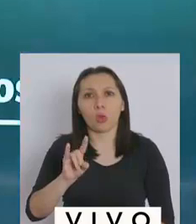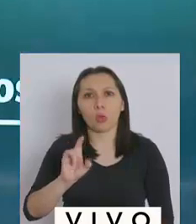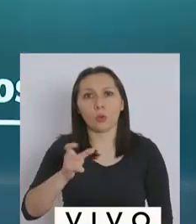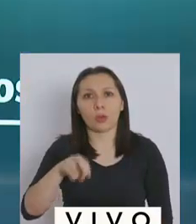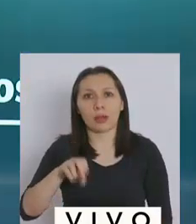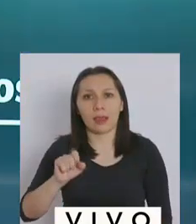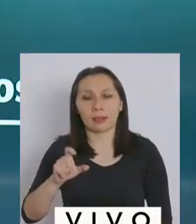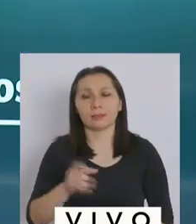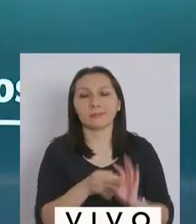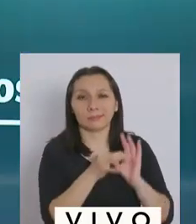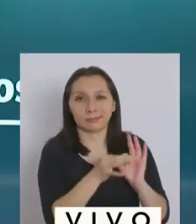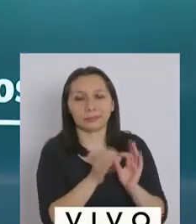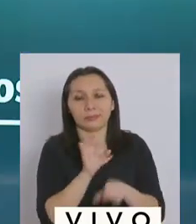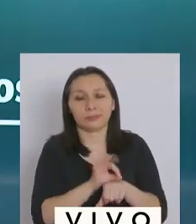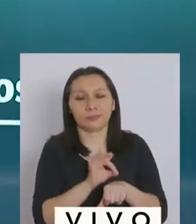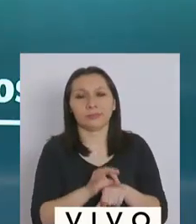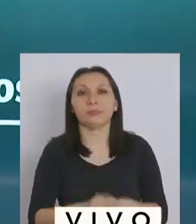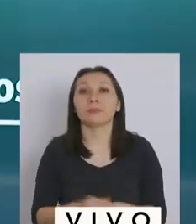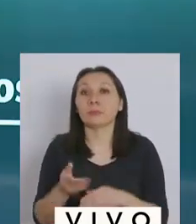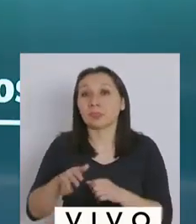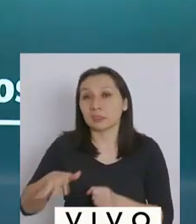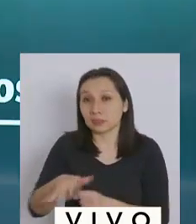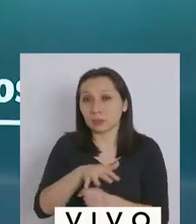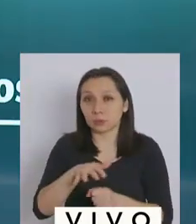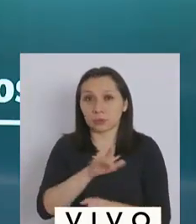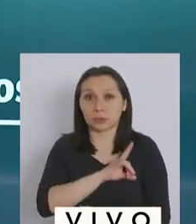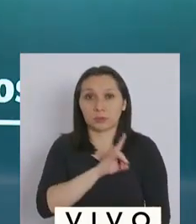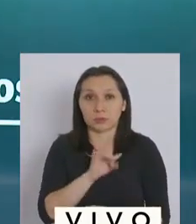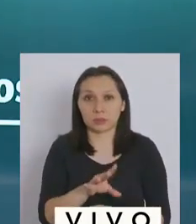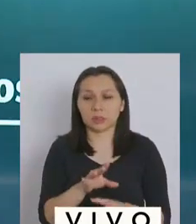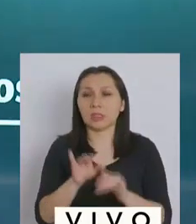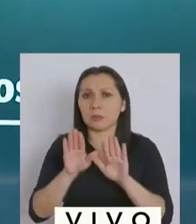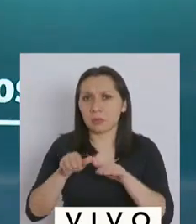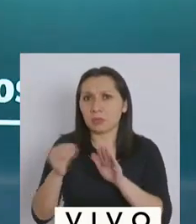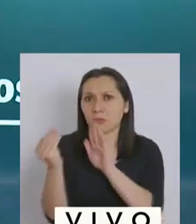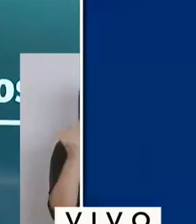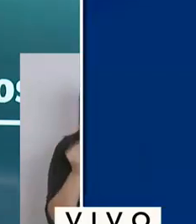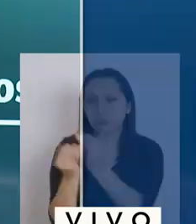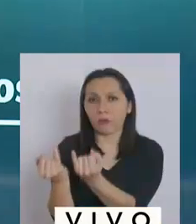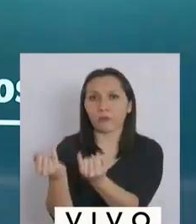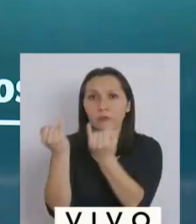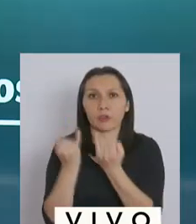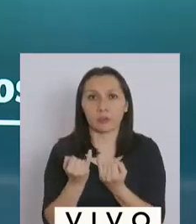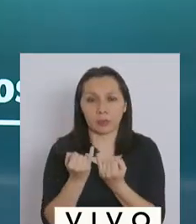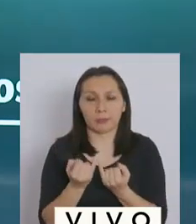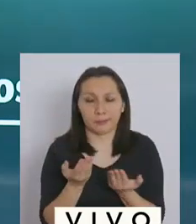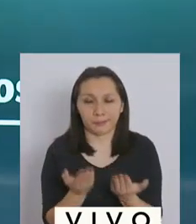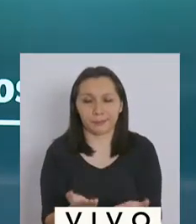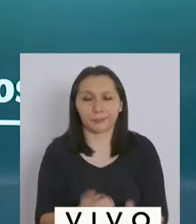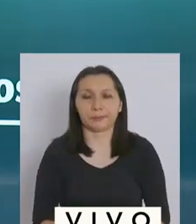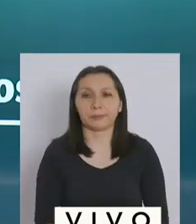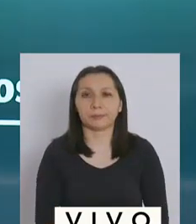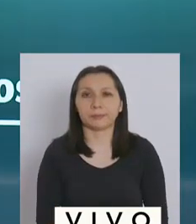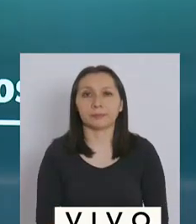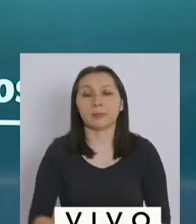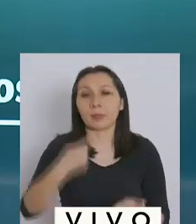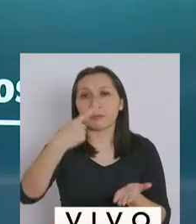Muchas gracias, doctora Daza. La situación en nuestro país, de acuerdo a los casos reportados, es la siguiente: